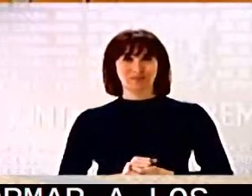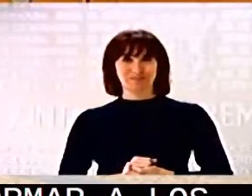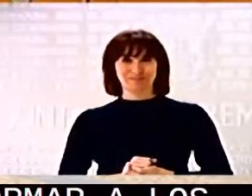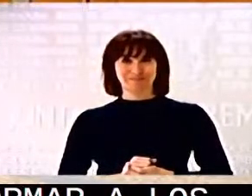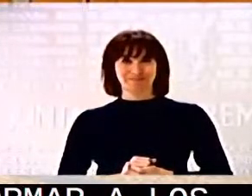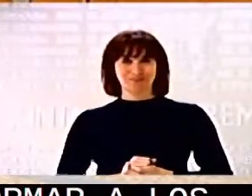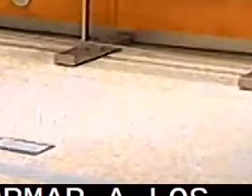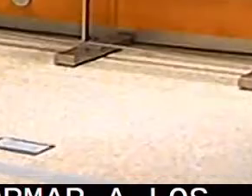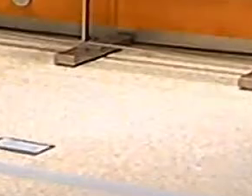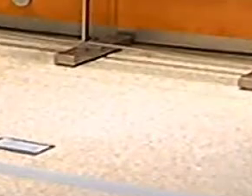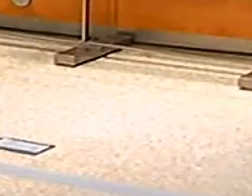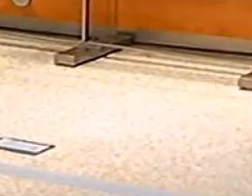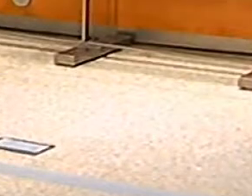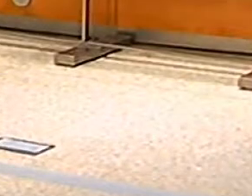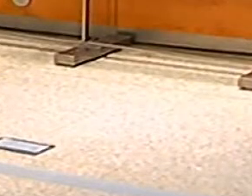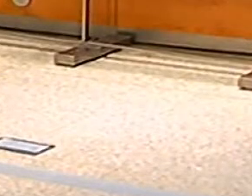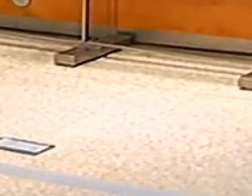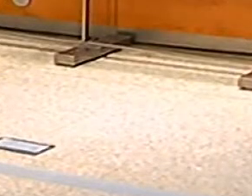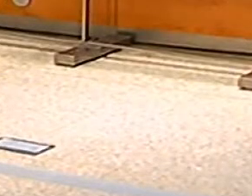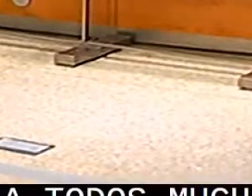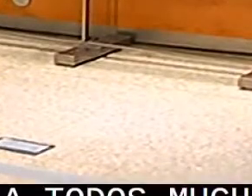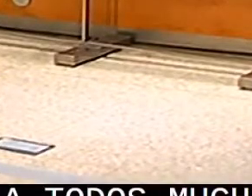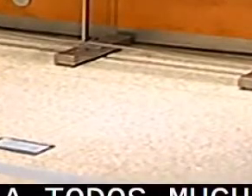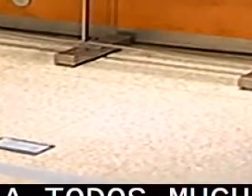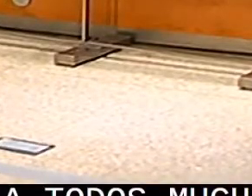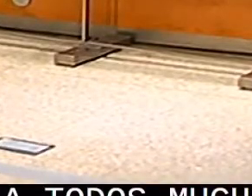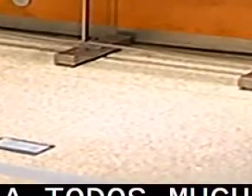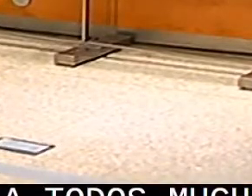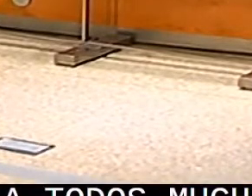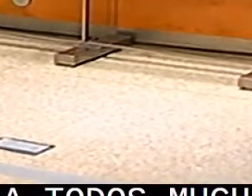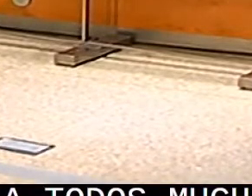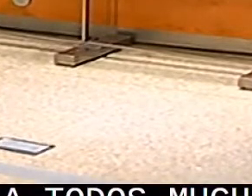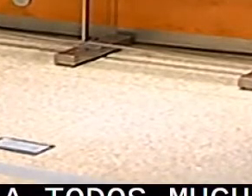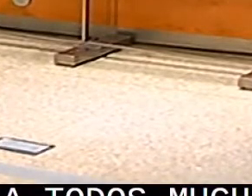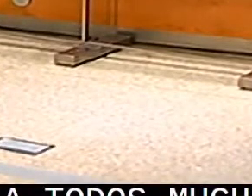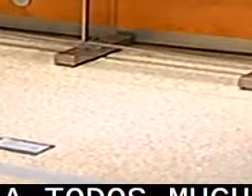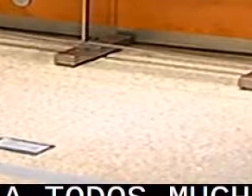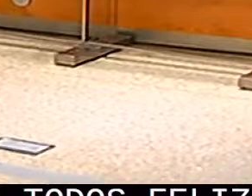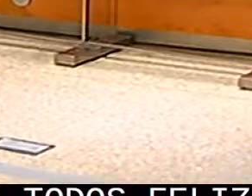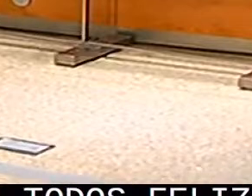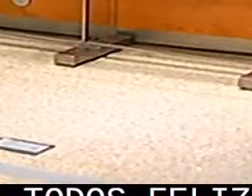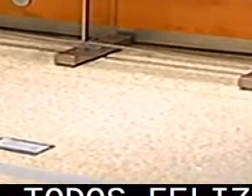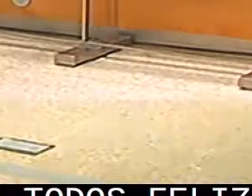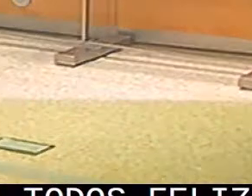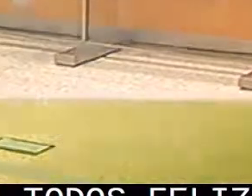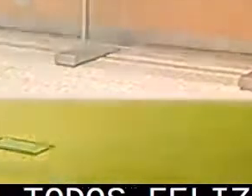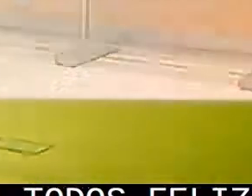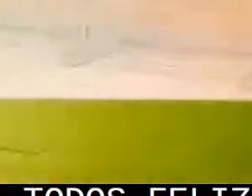Muchas gracias, consejera, y muchas gracias a todos. Feliz Navidad.